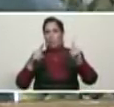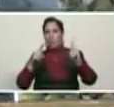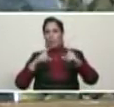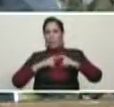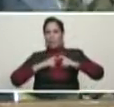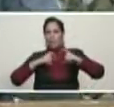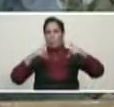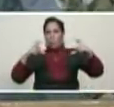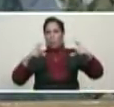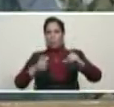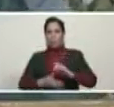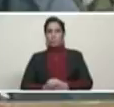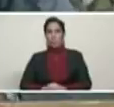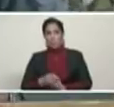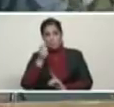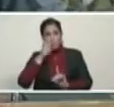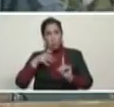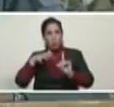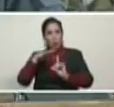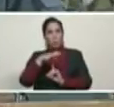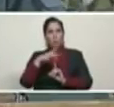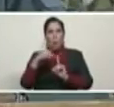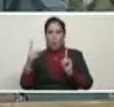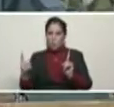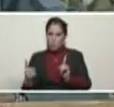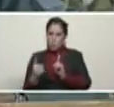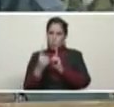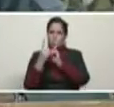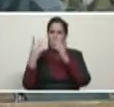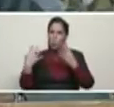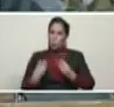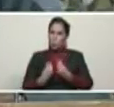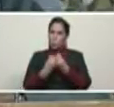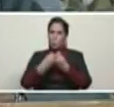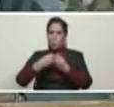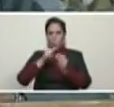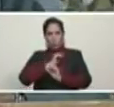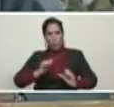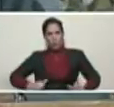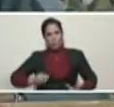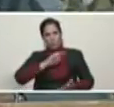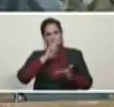enamorarlo de sus fuerzas armadas, de su fuerza armada.